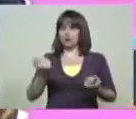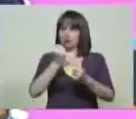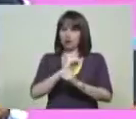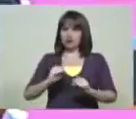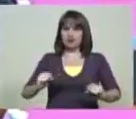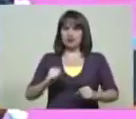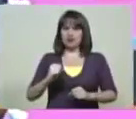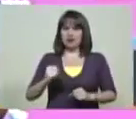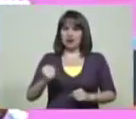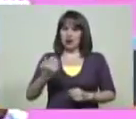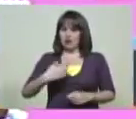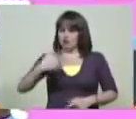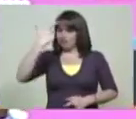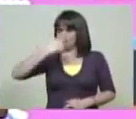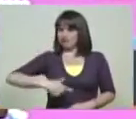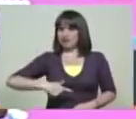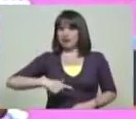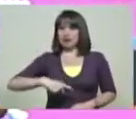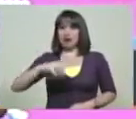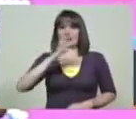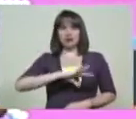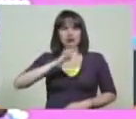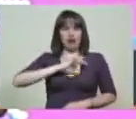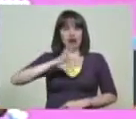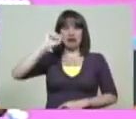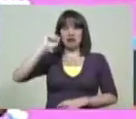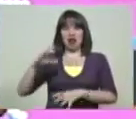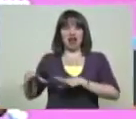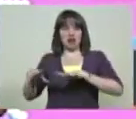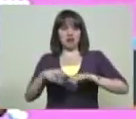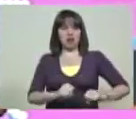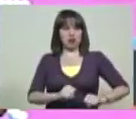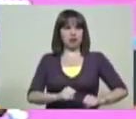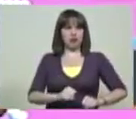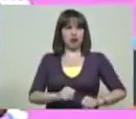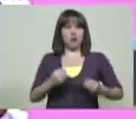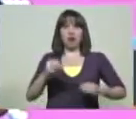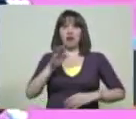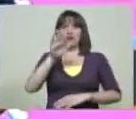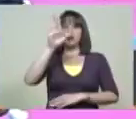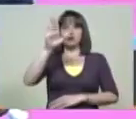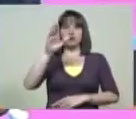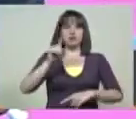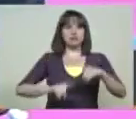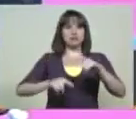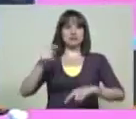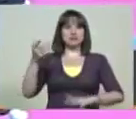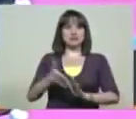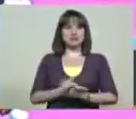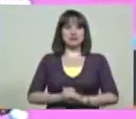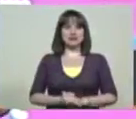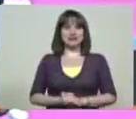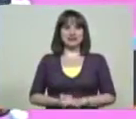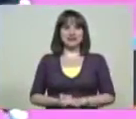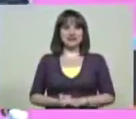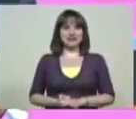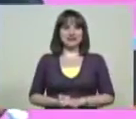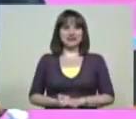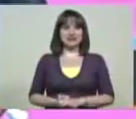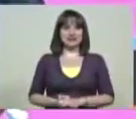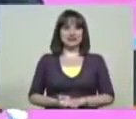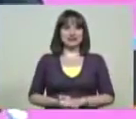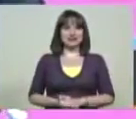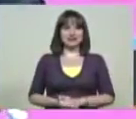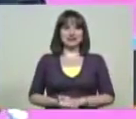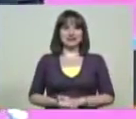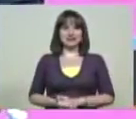socialista no es que el capitalismo puede representar el futuro de la humanidad pues que el capitalismo